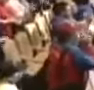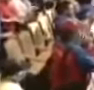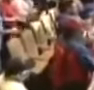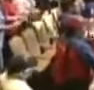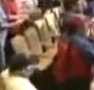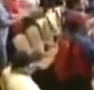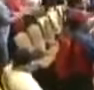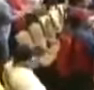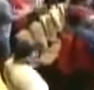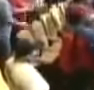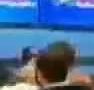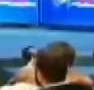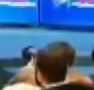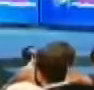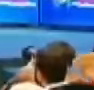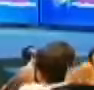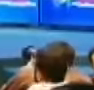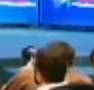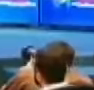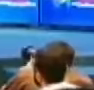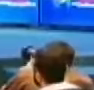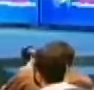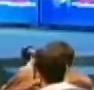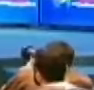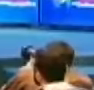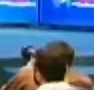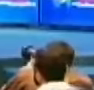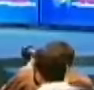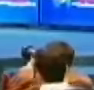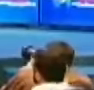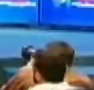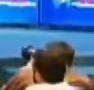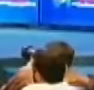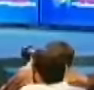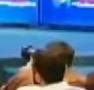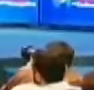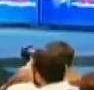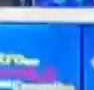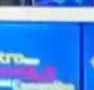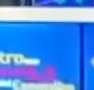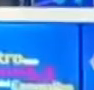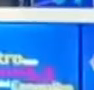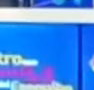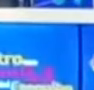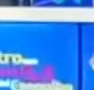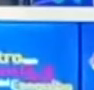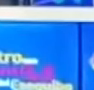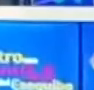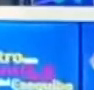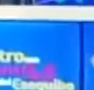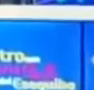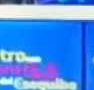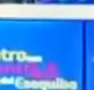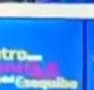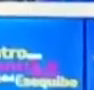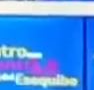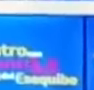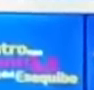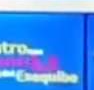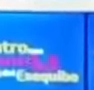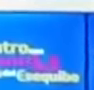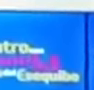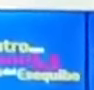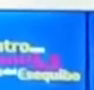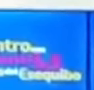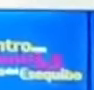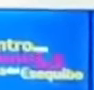nos damos la mano. Lo lograremos, porque el destino de Venezuela está